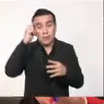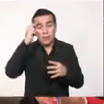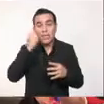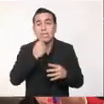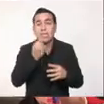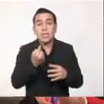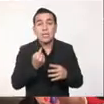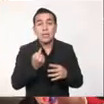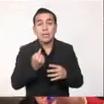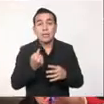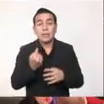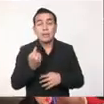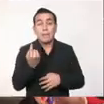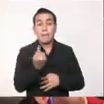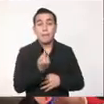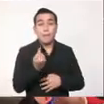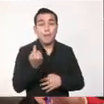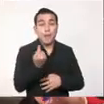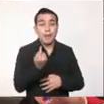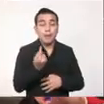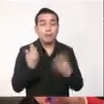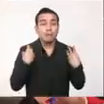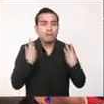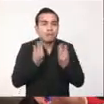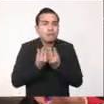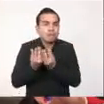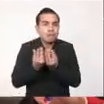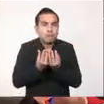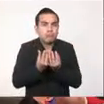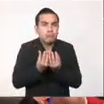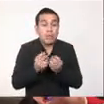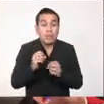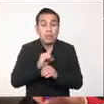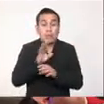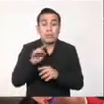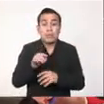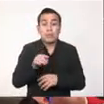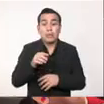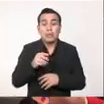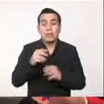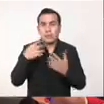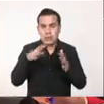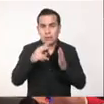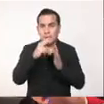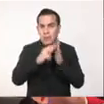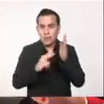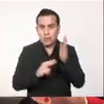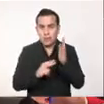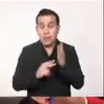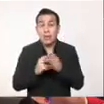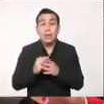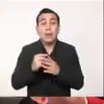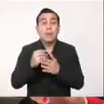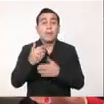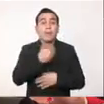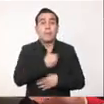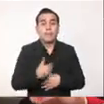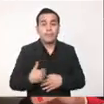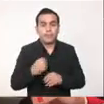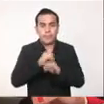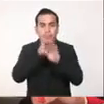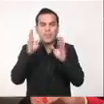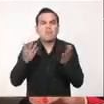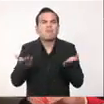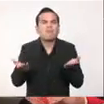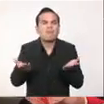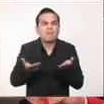máximo intérprete, nuestro contrato social, se lo da expresamente, y lo ha leído el presidente. Se lo da expresamente